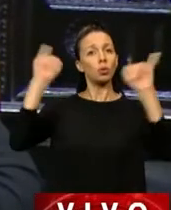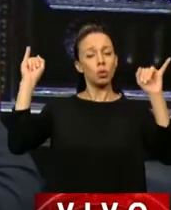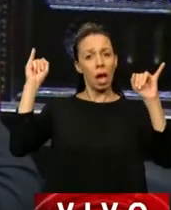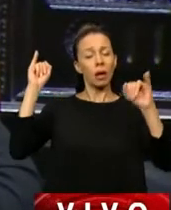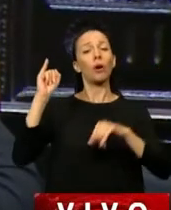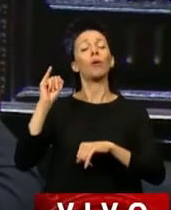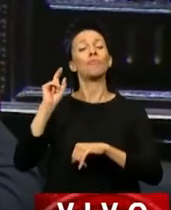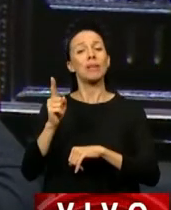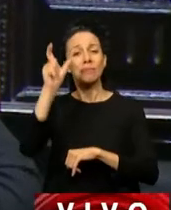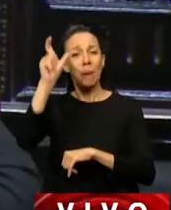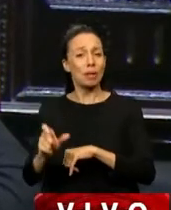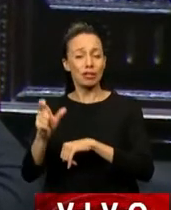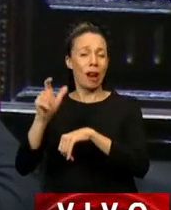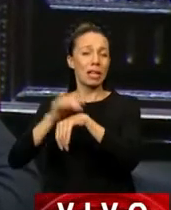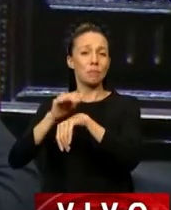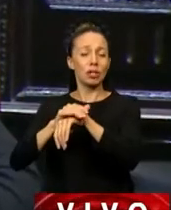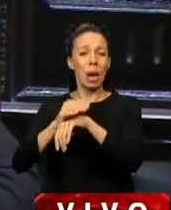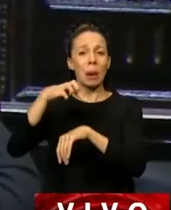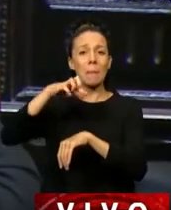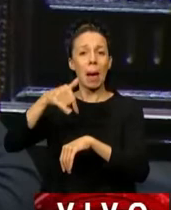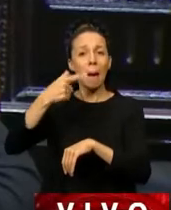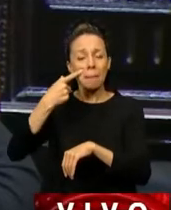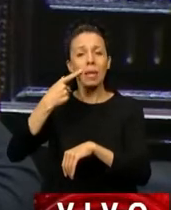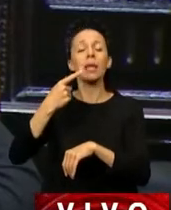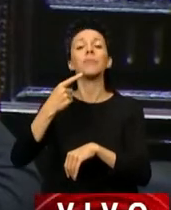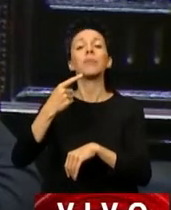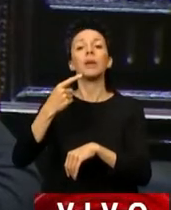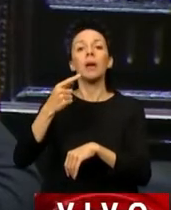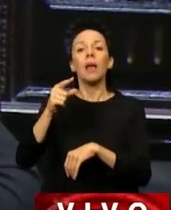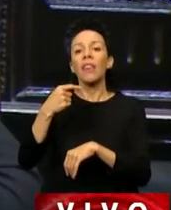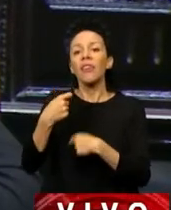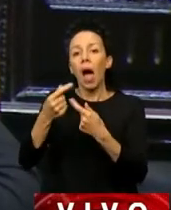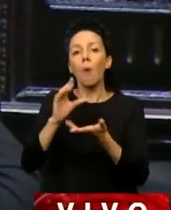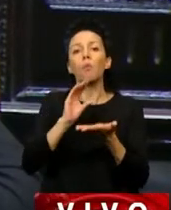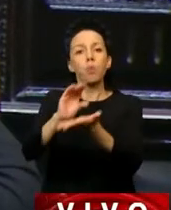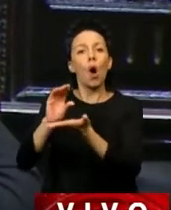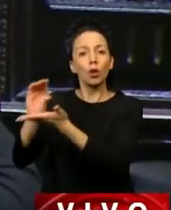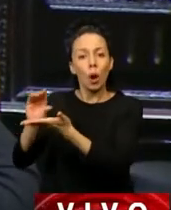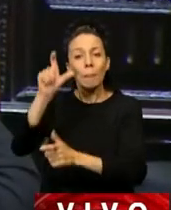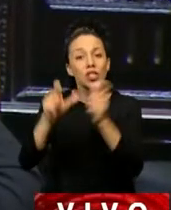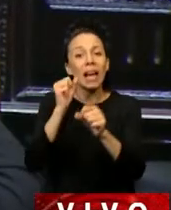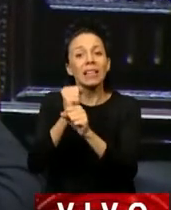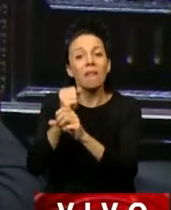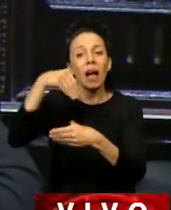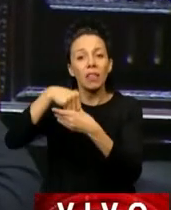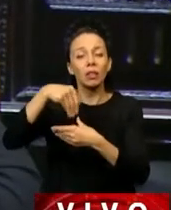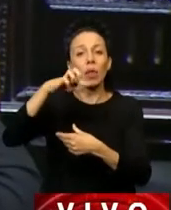Luana Volnovich, un bono para las trabajadoras de PAMI en todo el organismo a nivel nacional, es